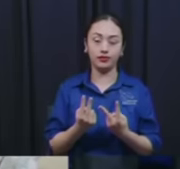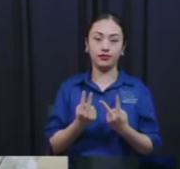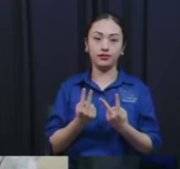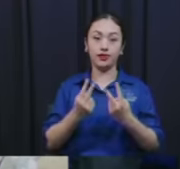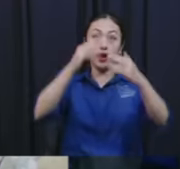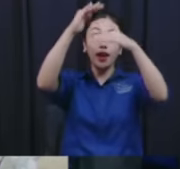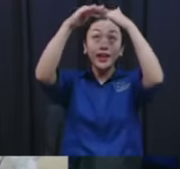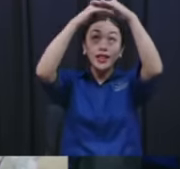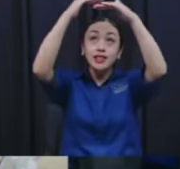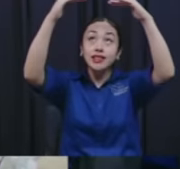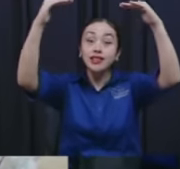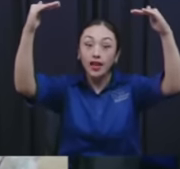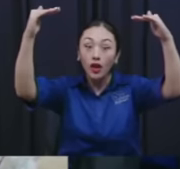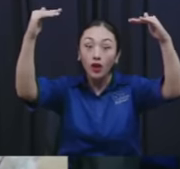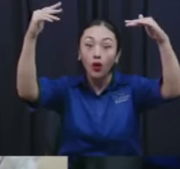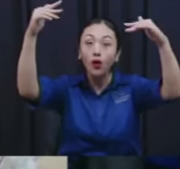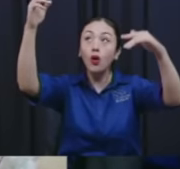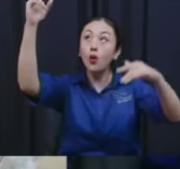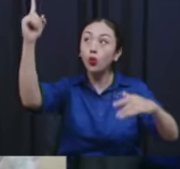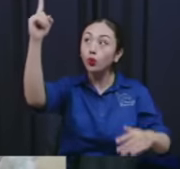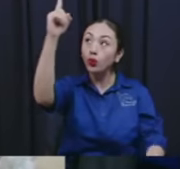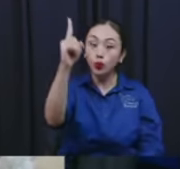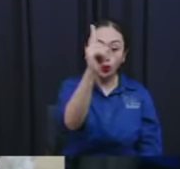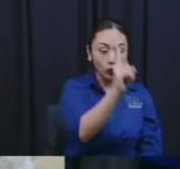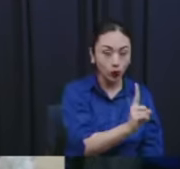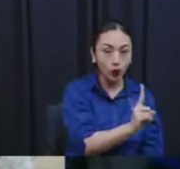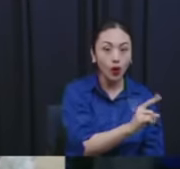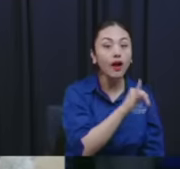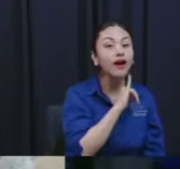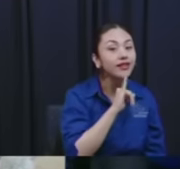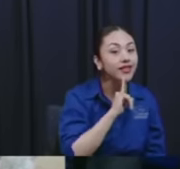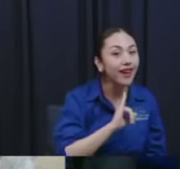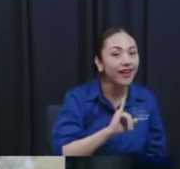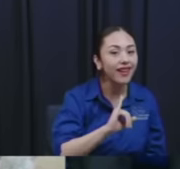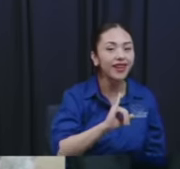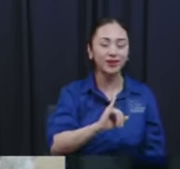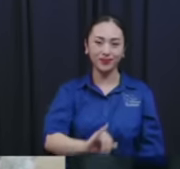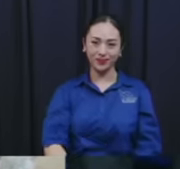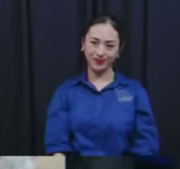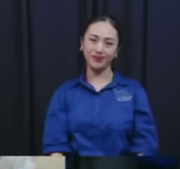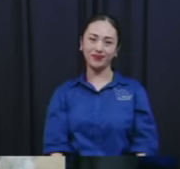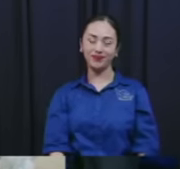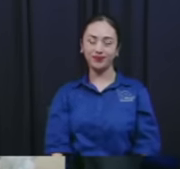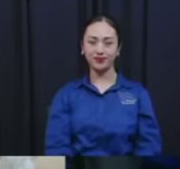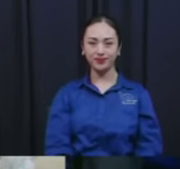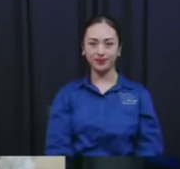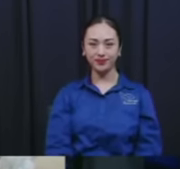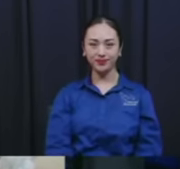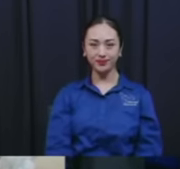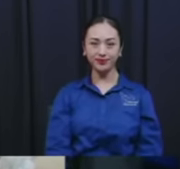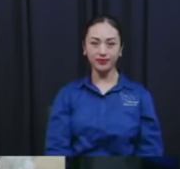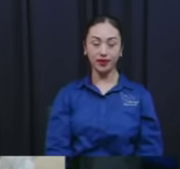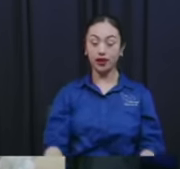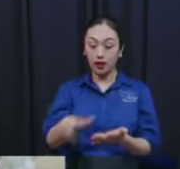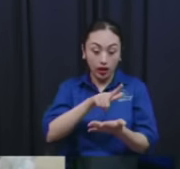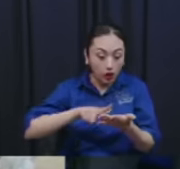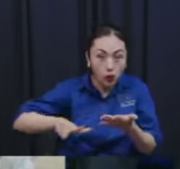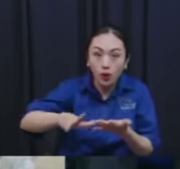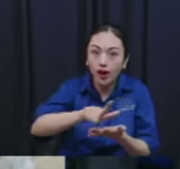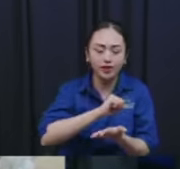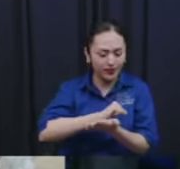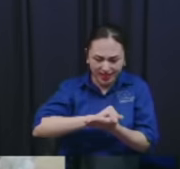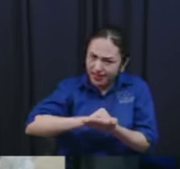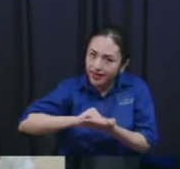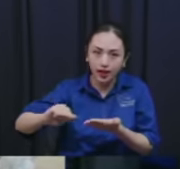aterrizó en Israel Así que donde pasó nuestro salvador lo volvió santo y famoso